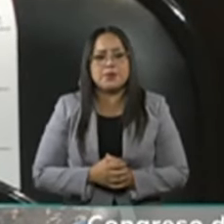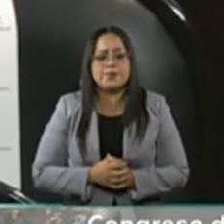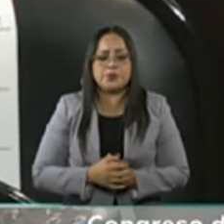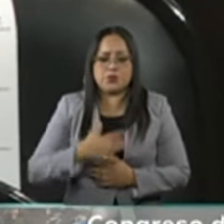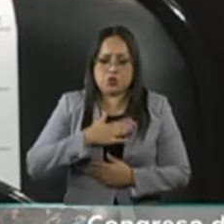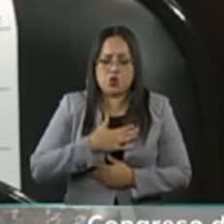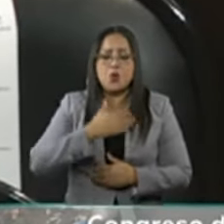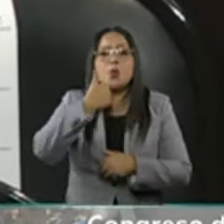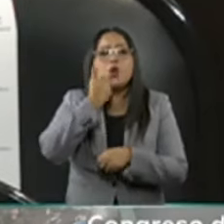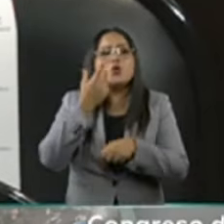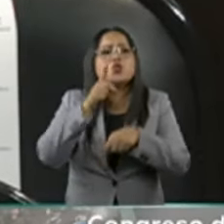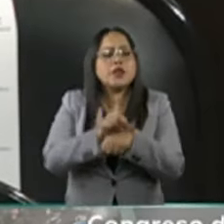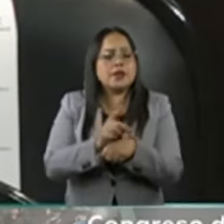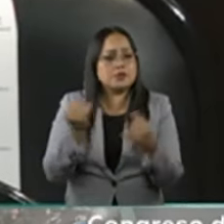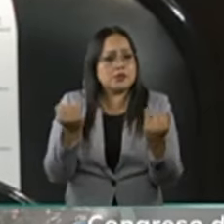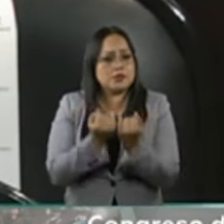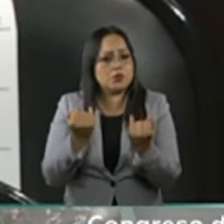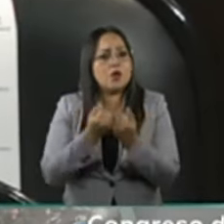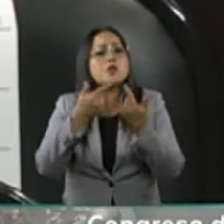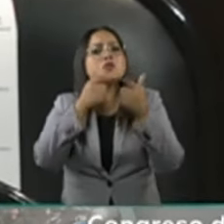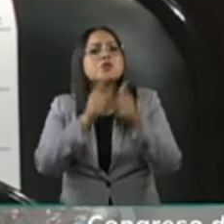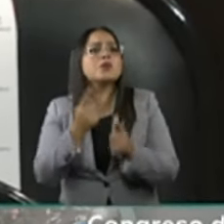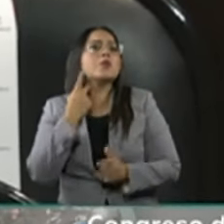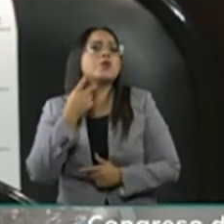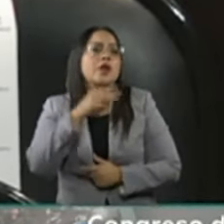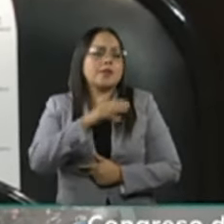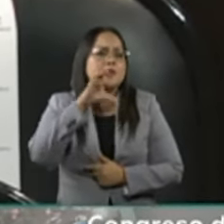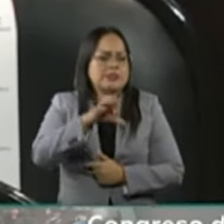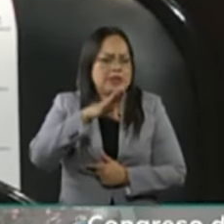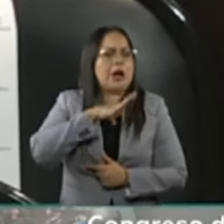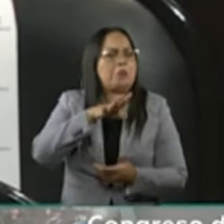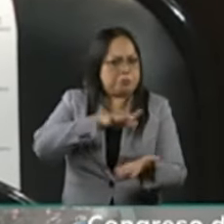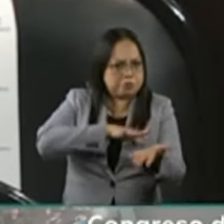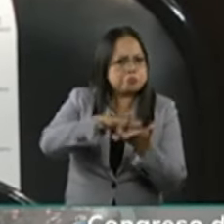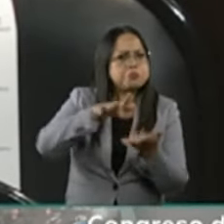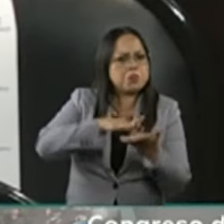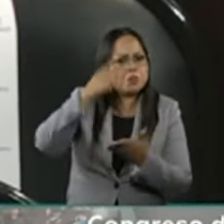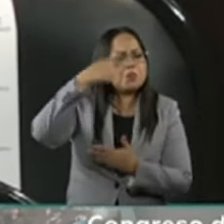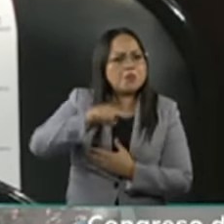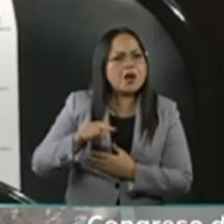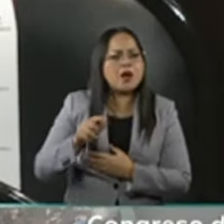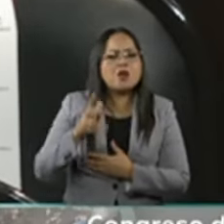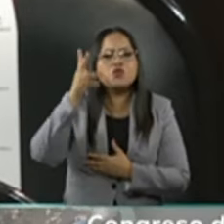con mi voluntad y con la voluntad de la bancada naranja para construir